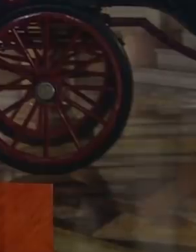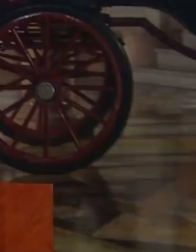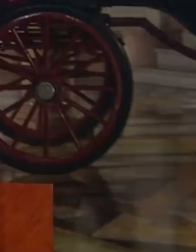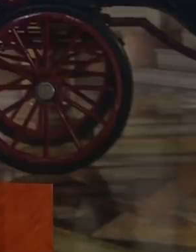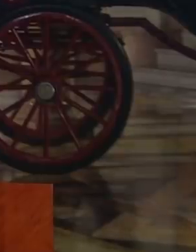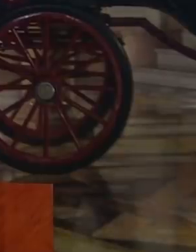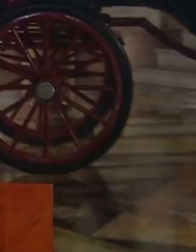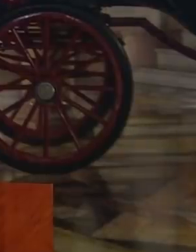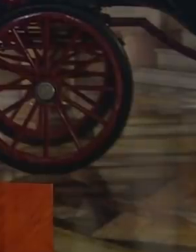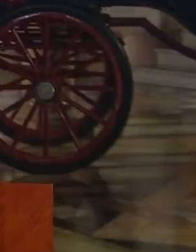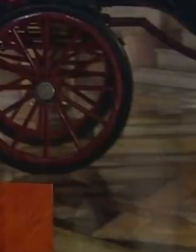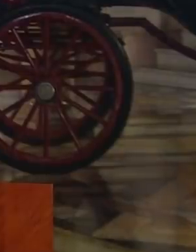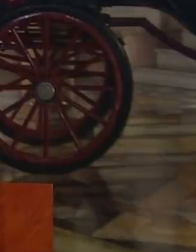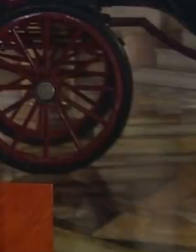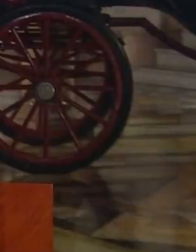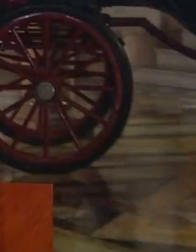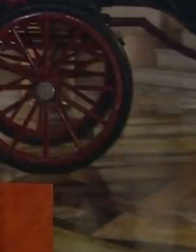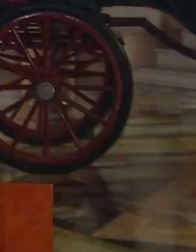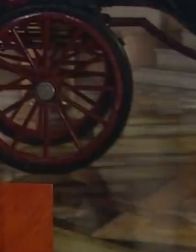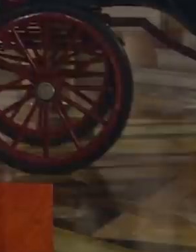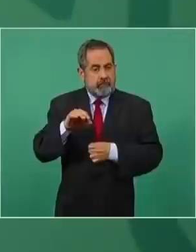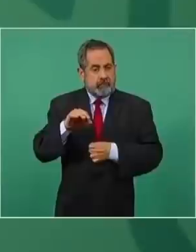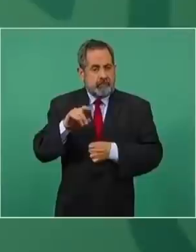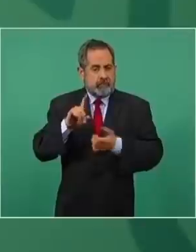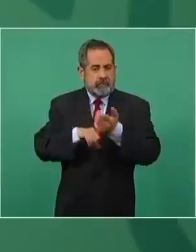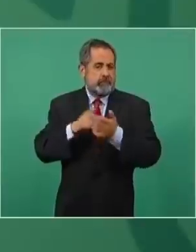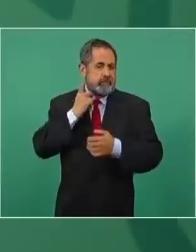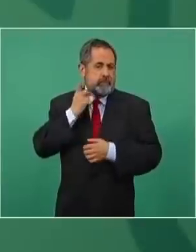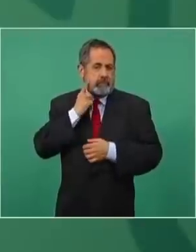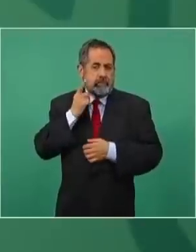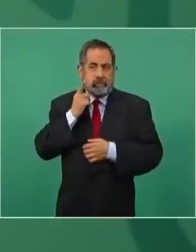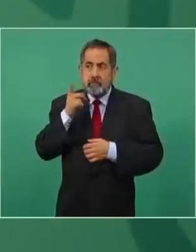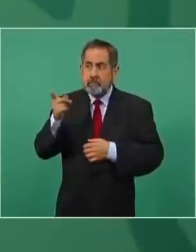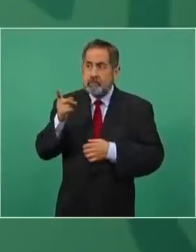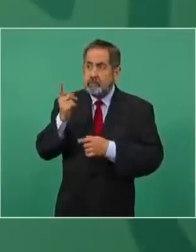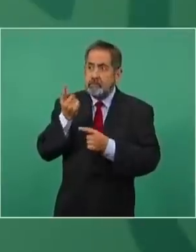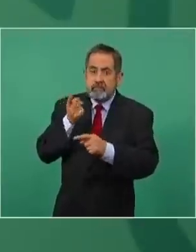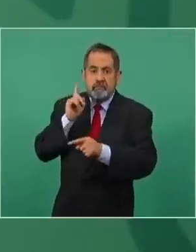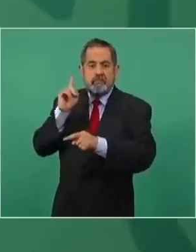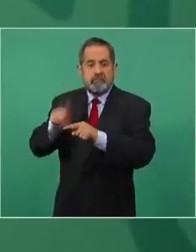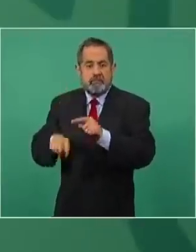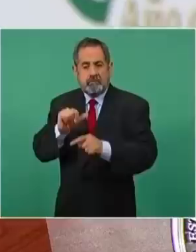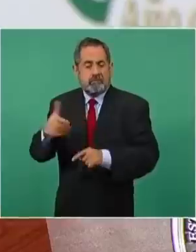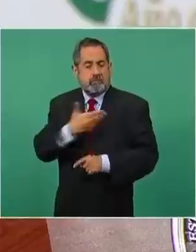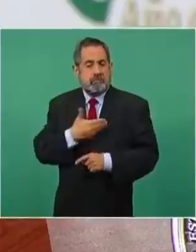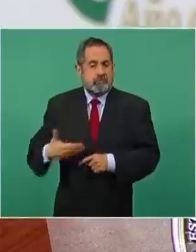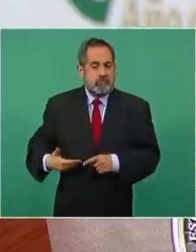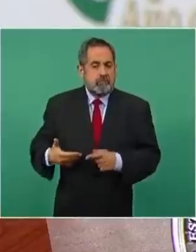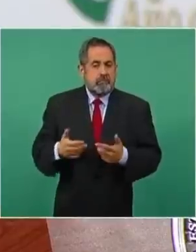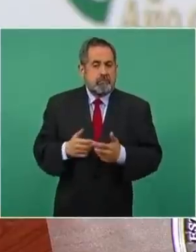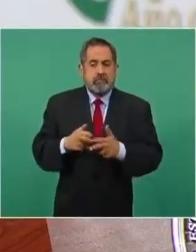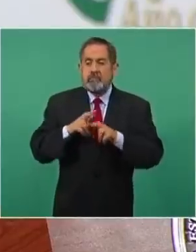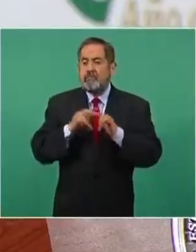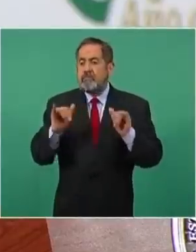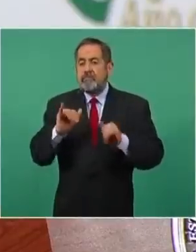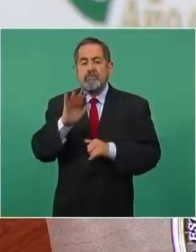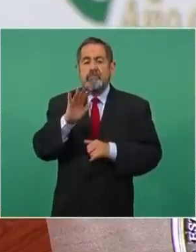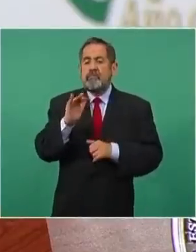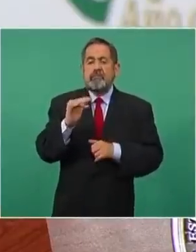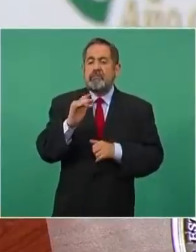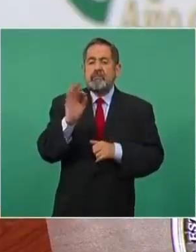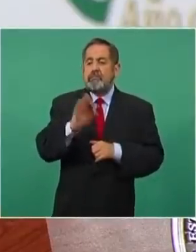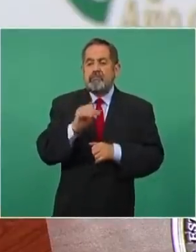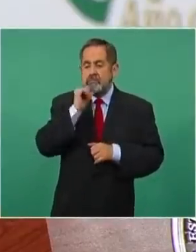y con el 40 por ciento se quita al presidente. Ni siquiera es el 50